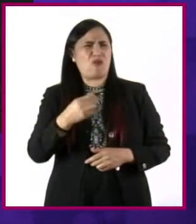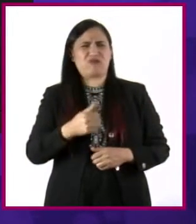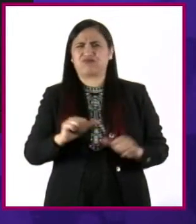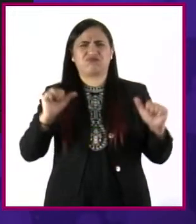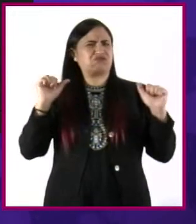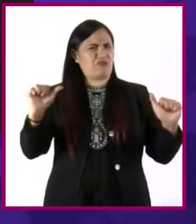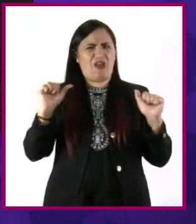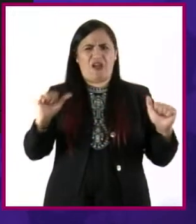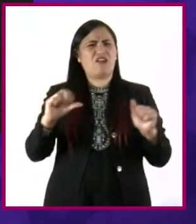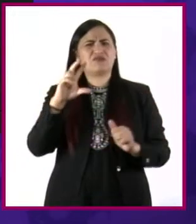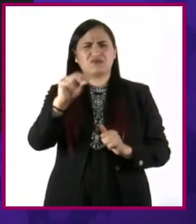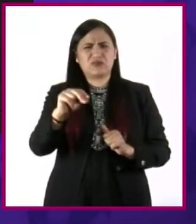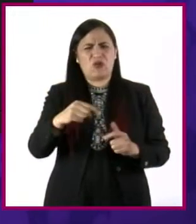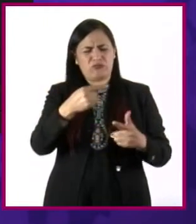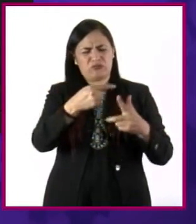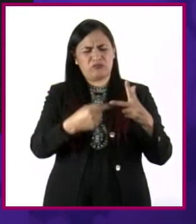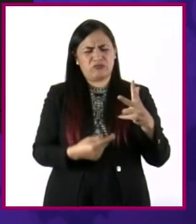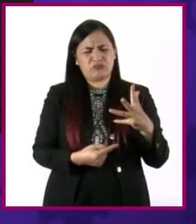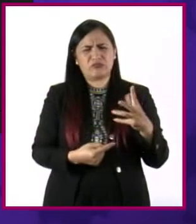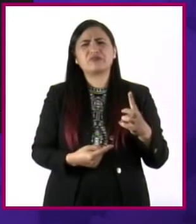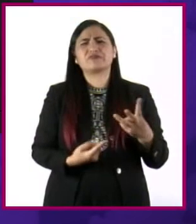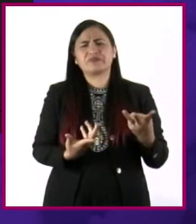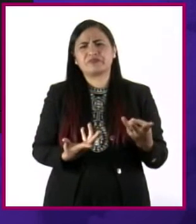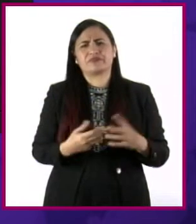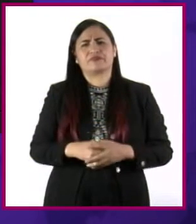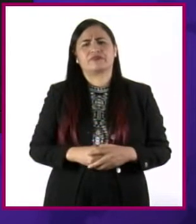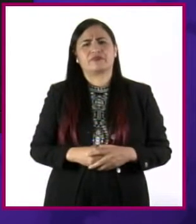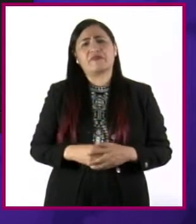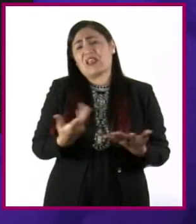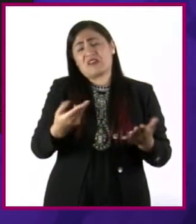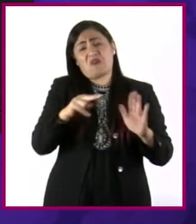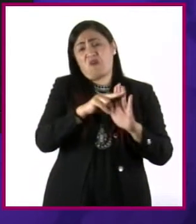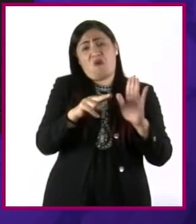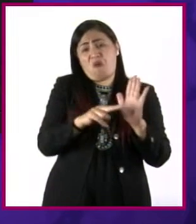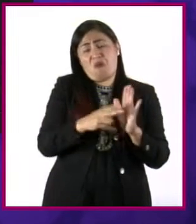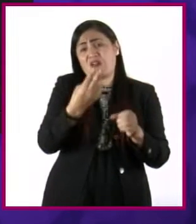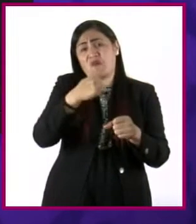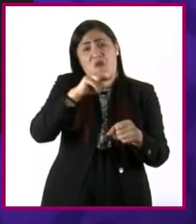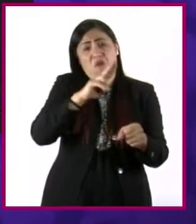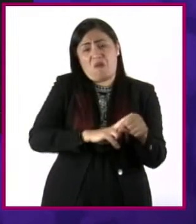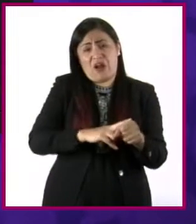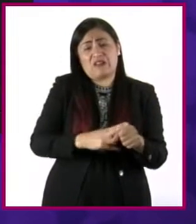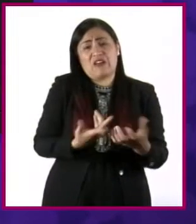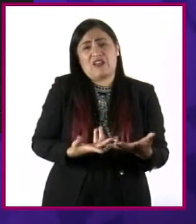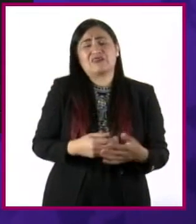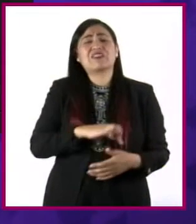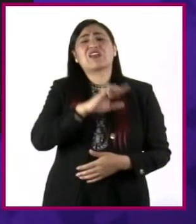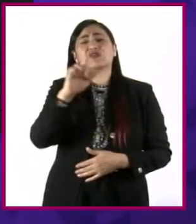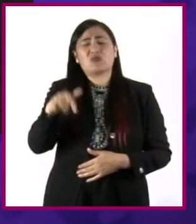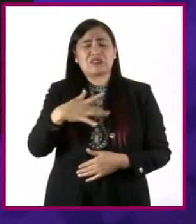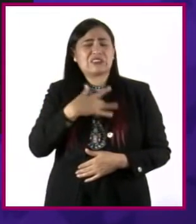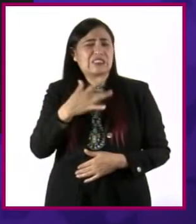no está cómoda con estas acepciones que difunde la heteronormatividad, la pasa muy mal en términos concretos. Pero además